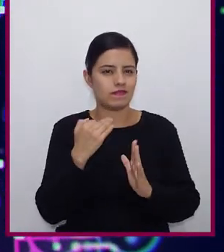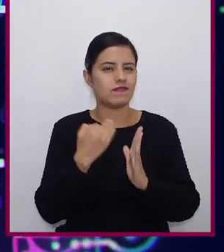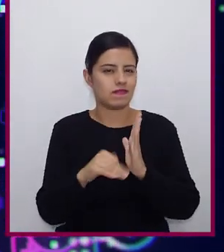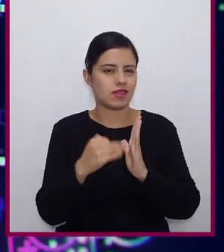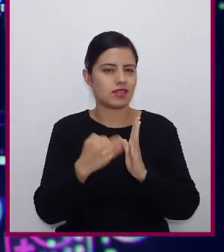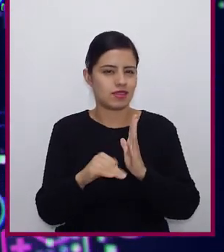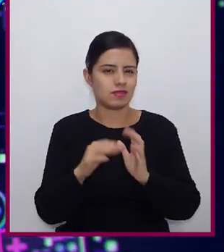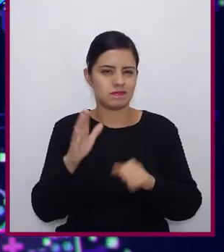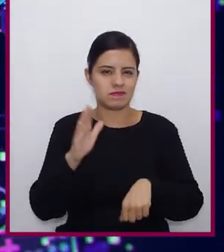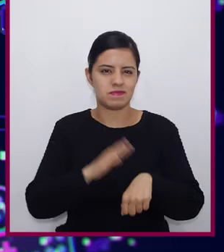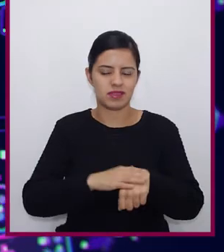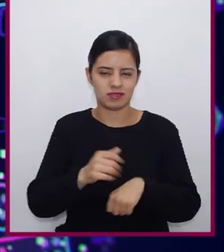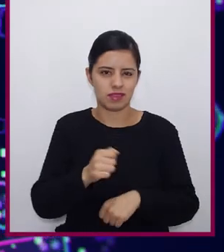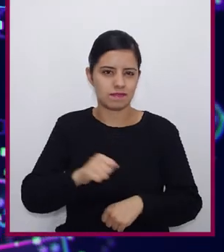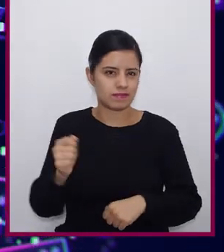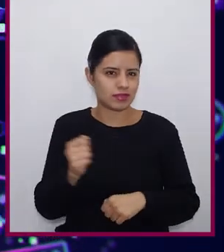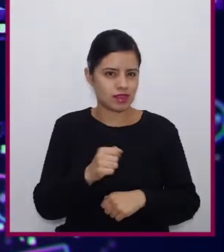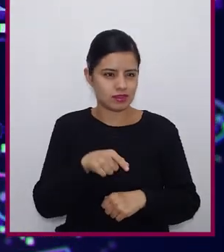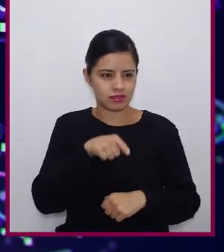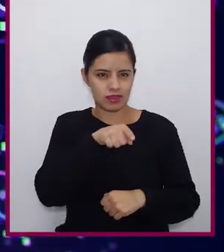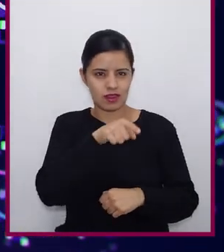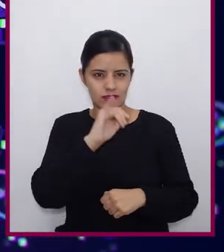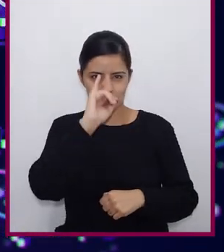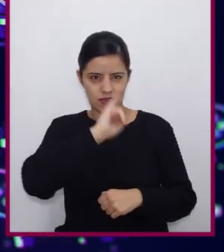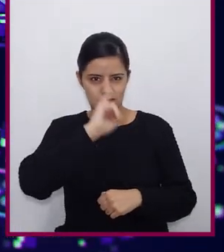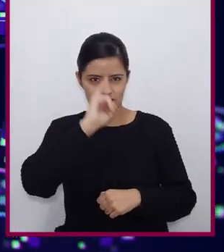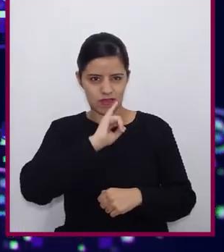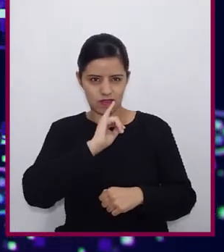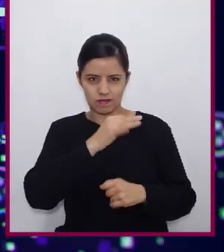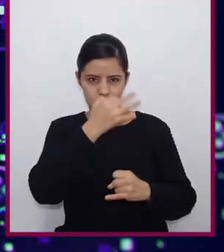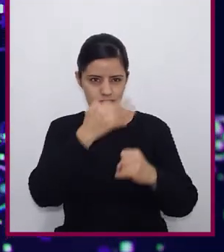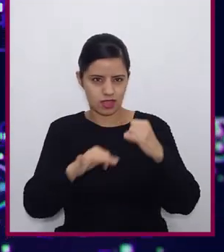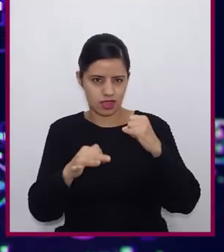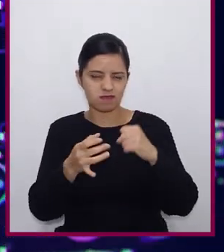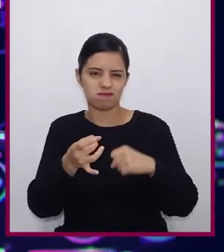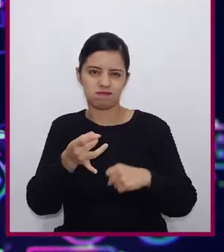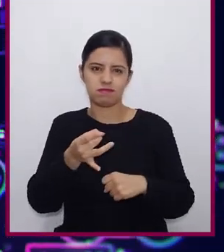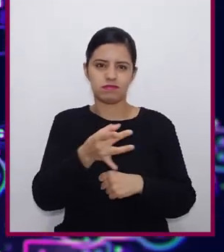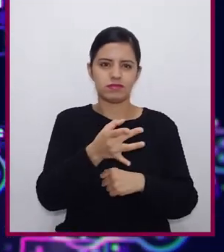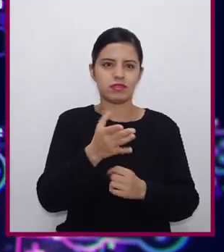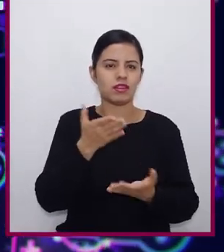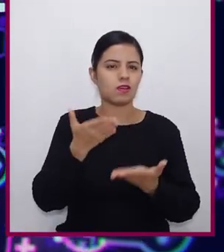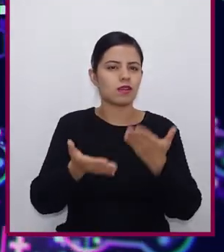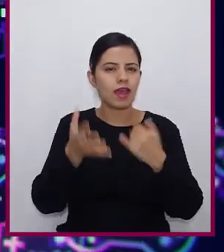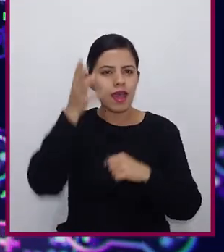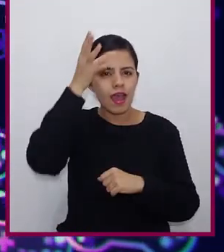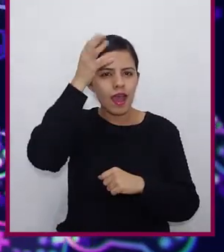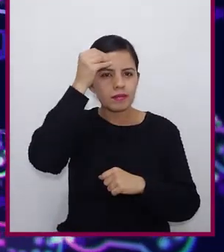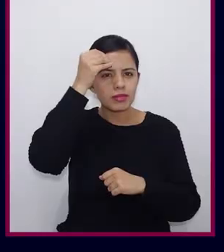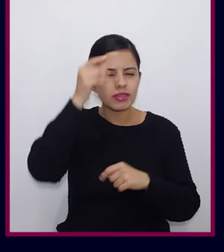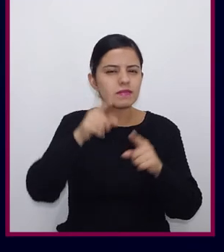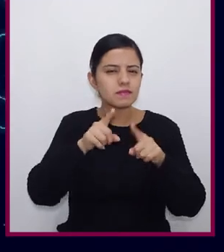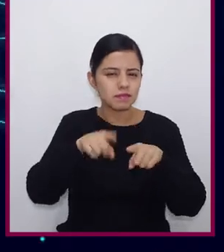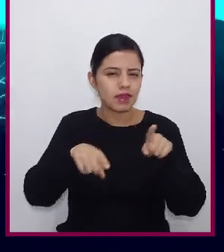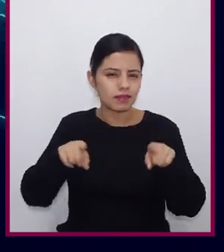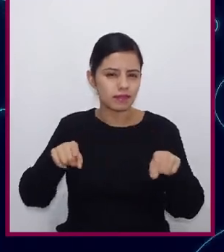para derrotar a la jefa final. Es momento de aprender un poco sobre variables.